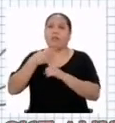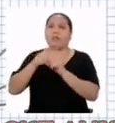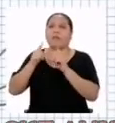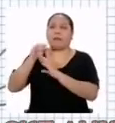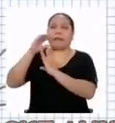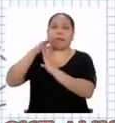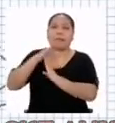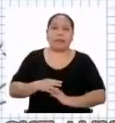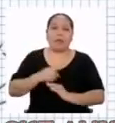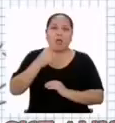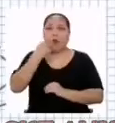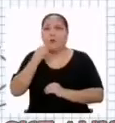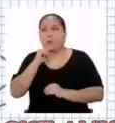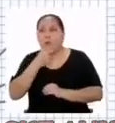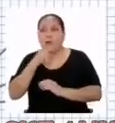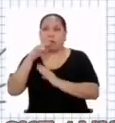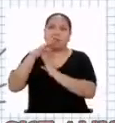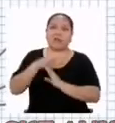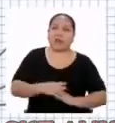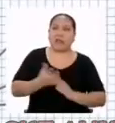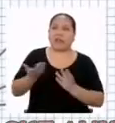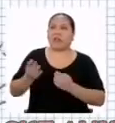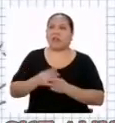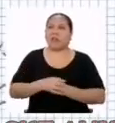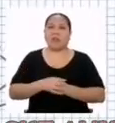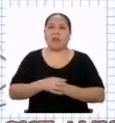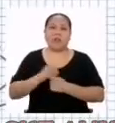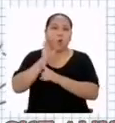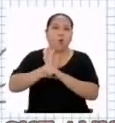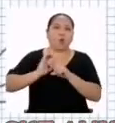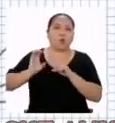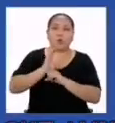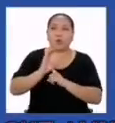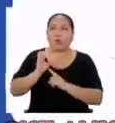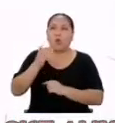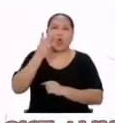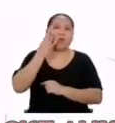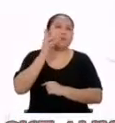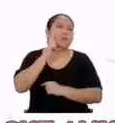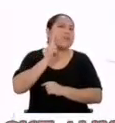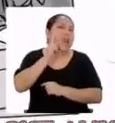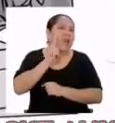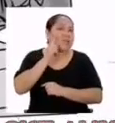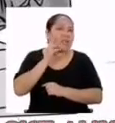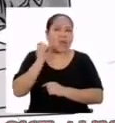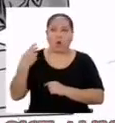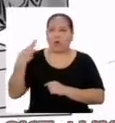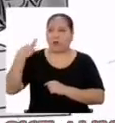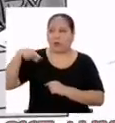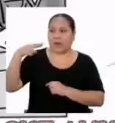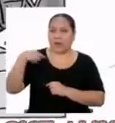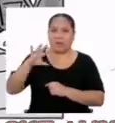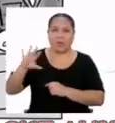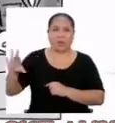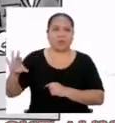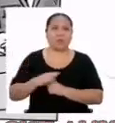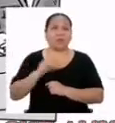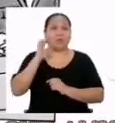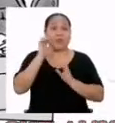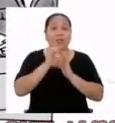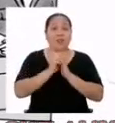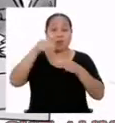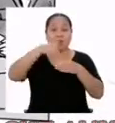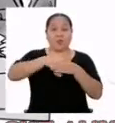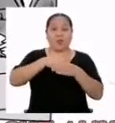socioeconómico, cultura, color de piel o creencias religiosas. Por ejemplo, el voto